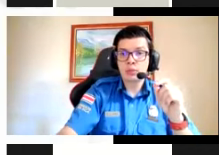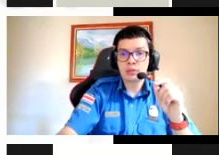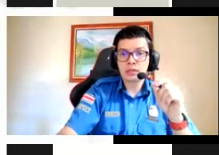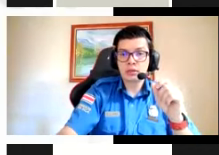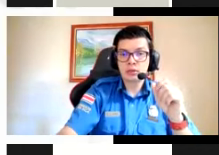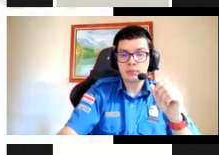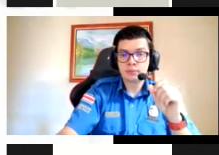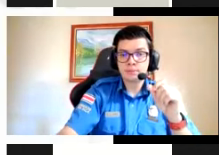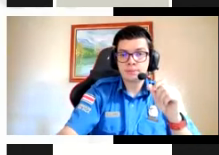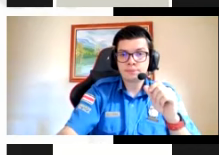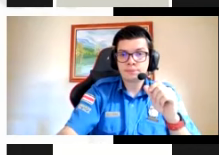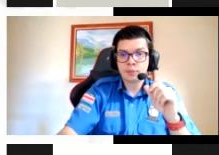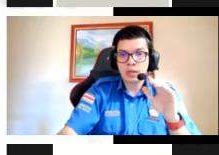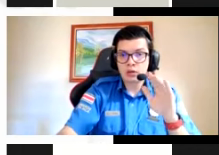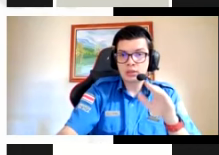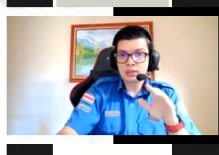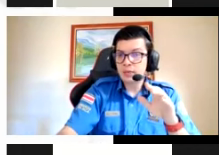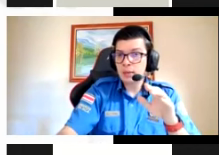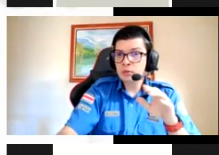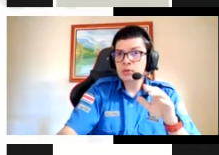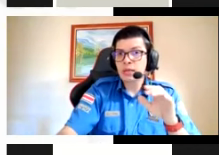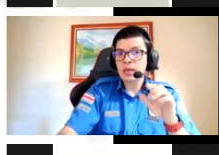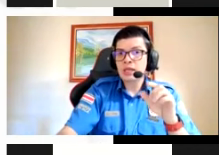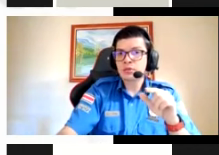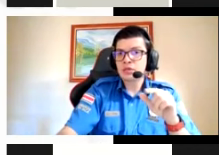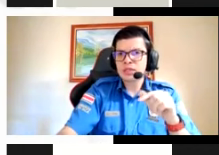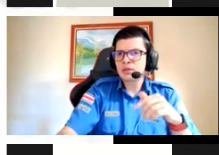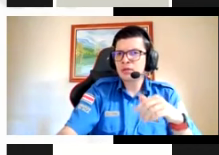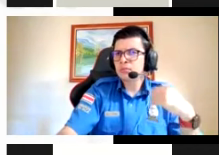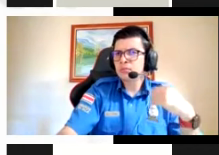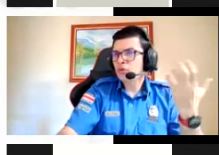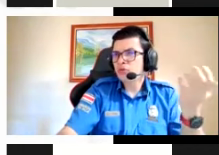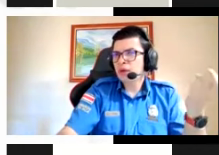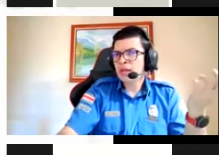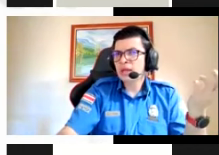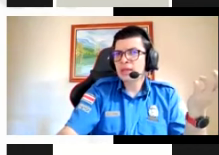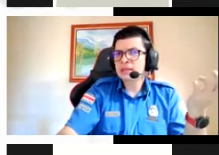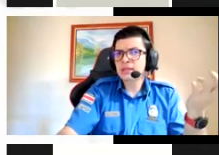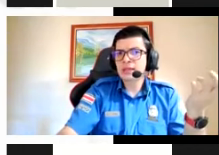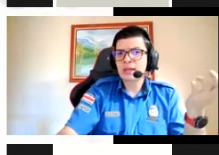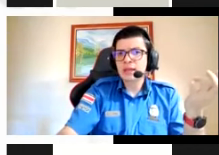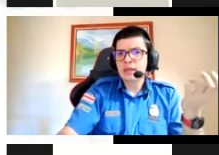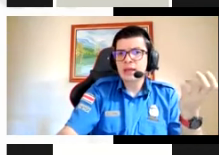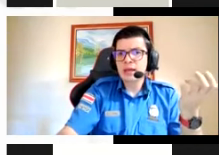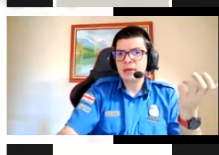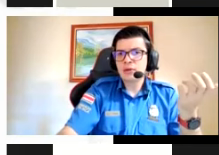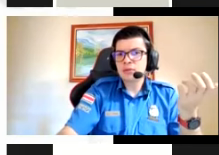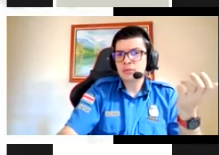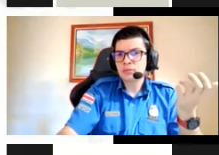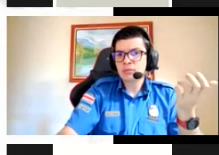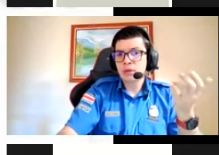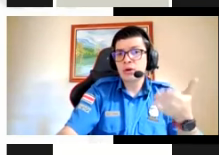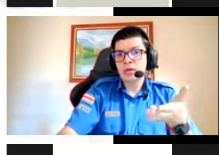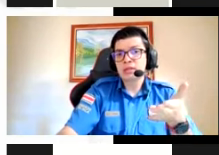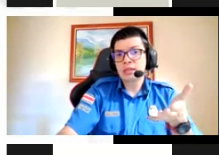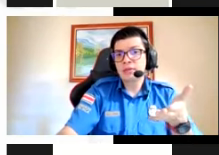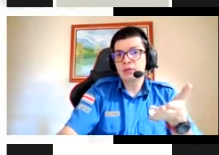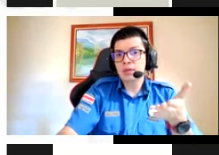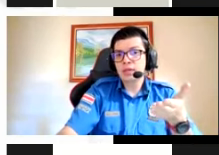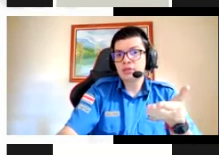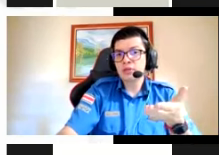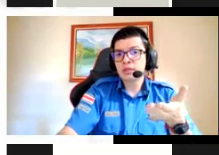Cartago, por cierto. Entonces ahí vemos, explotó el cilindro. No fue la gran cosa. Bueno, aunque